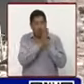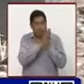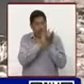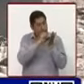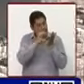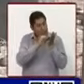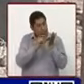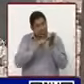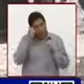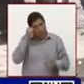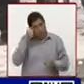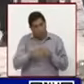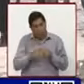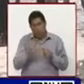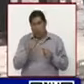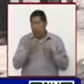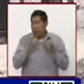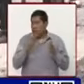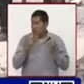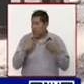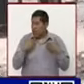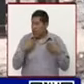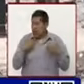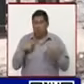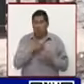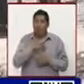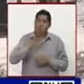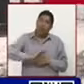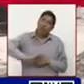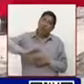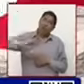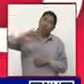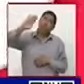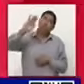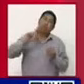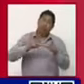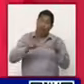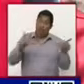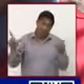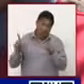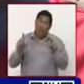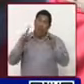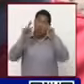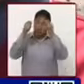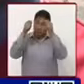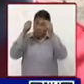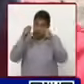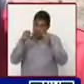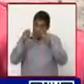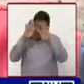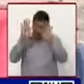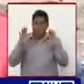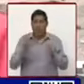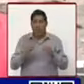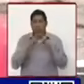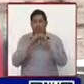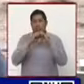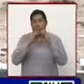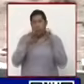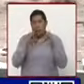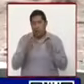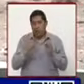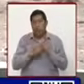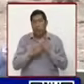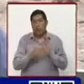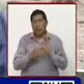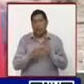una frase para recordarlos. Hoy ya tenemos los muros justamente listos para colocar las plaquetas, tenemos las estatuas tal cual lo